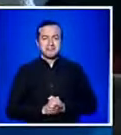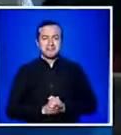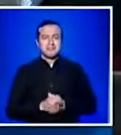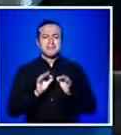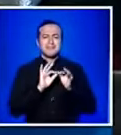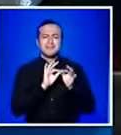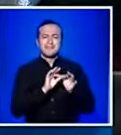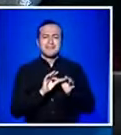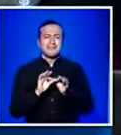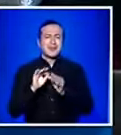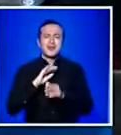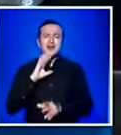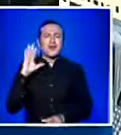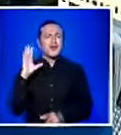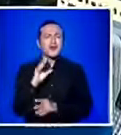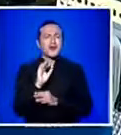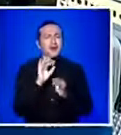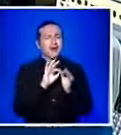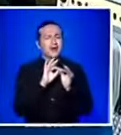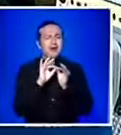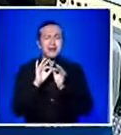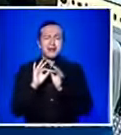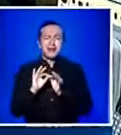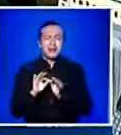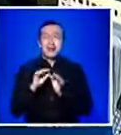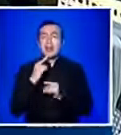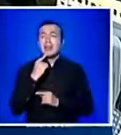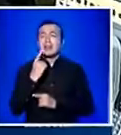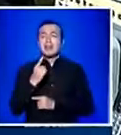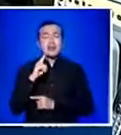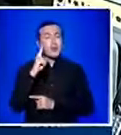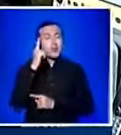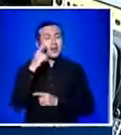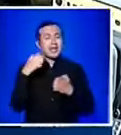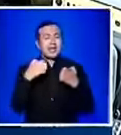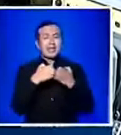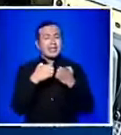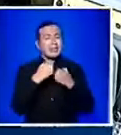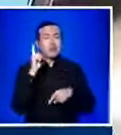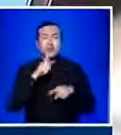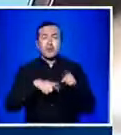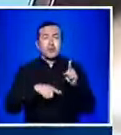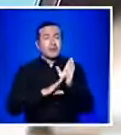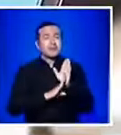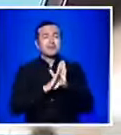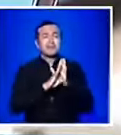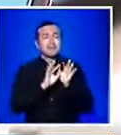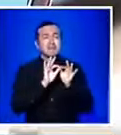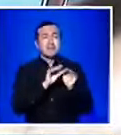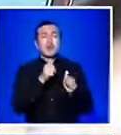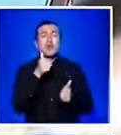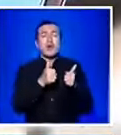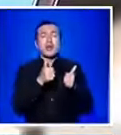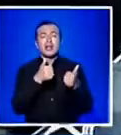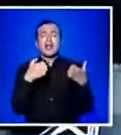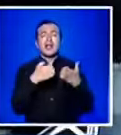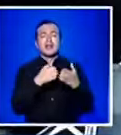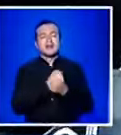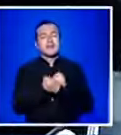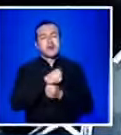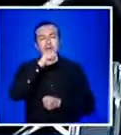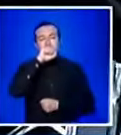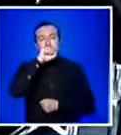Arregla todo lo que le llega a sus manos, pero de broma manifiesta que el único equipo que no ha podido reparar es el equipo de sus